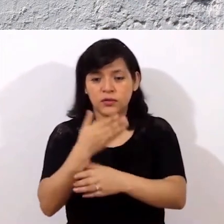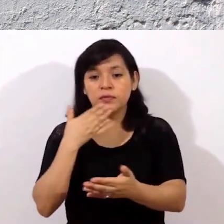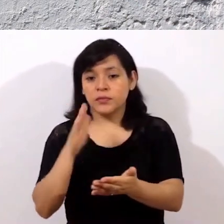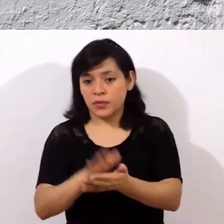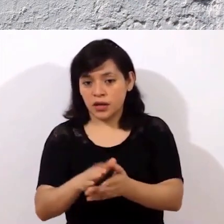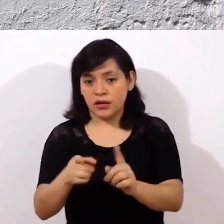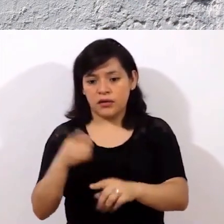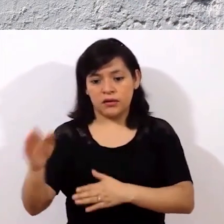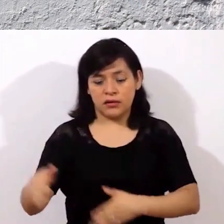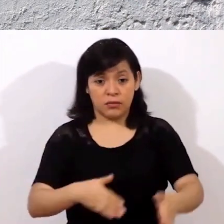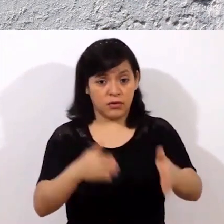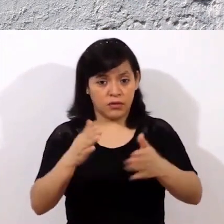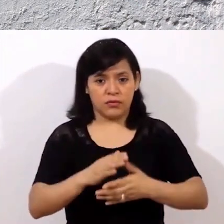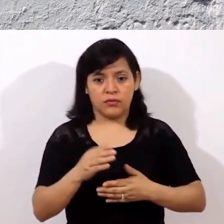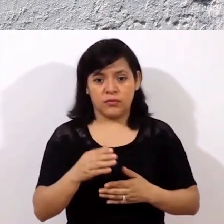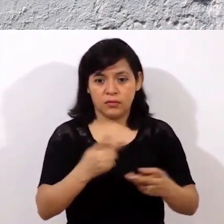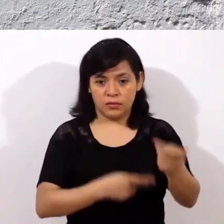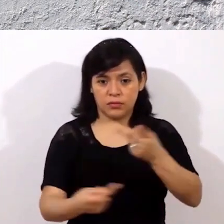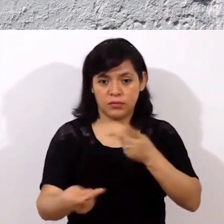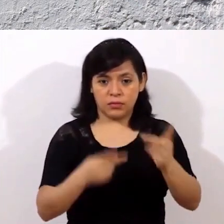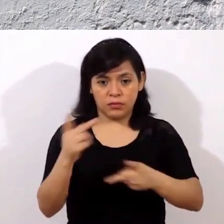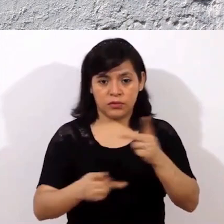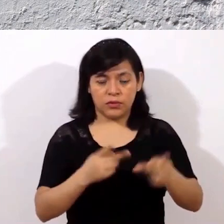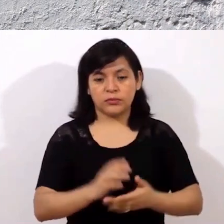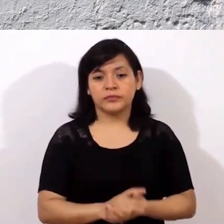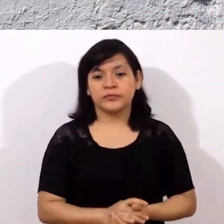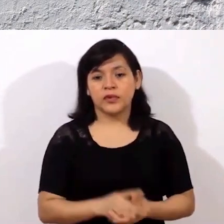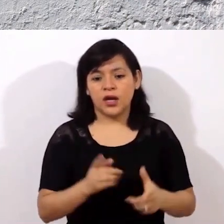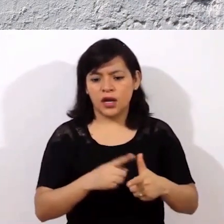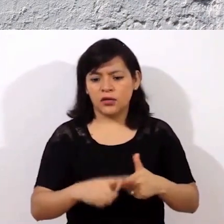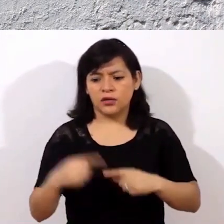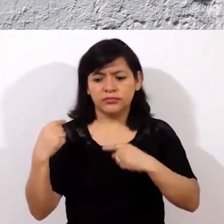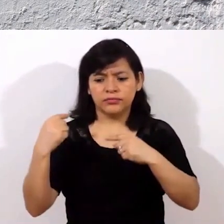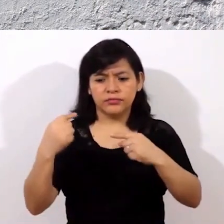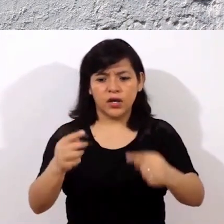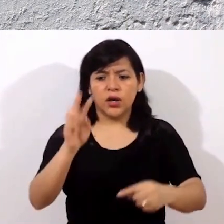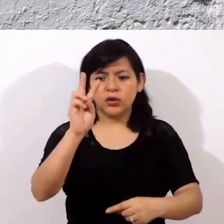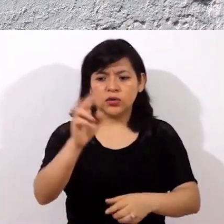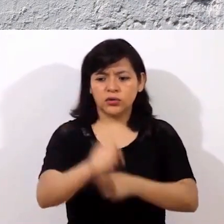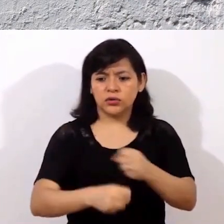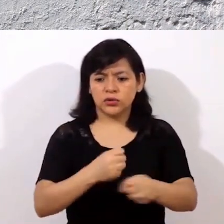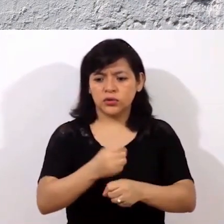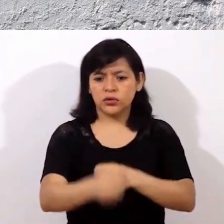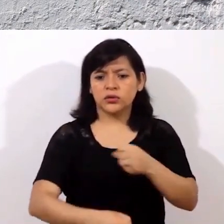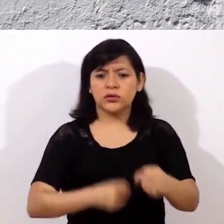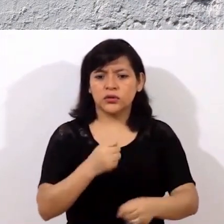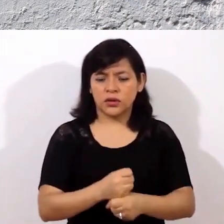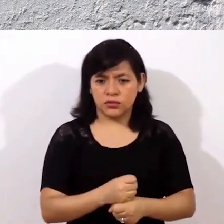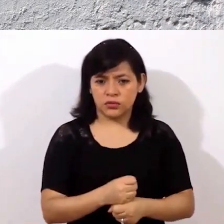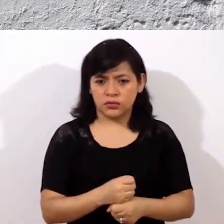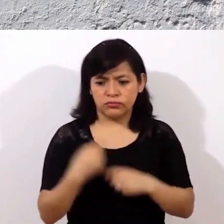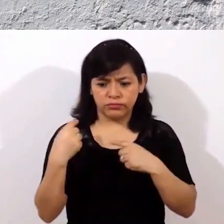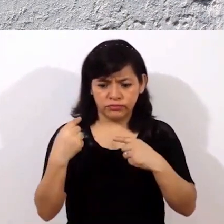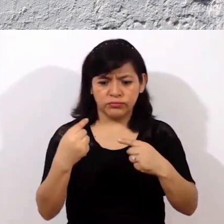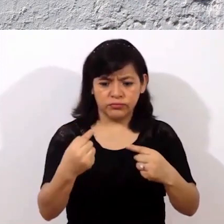camino. Desde aquel tiempo hasta entonces han pasado alrededor de 2 siglos. Y el pueblo cada